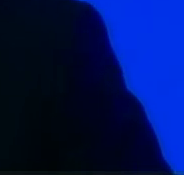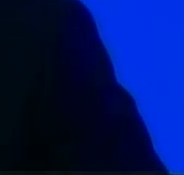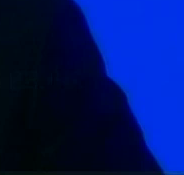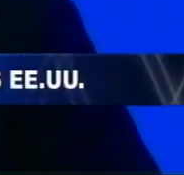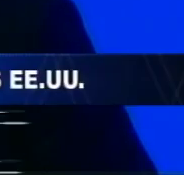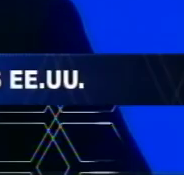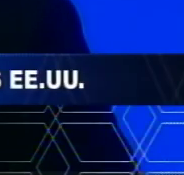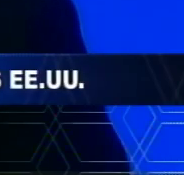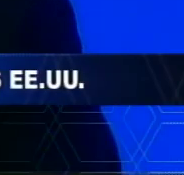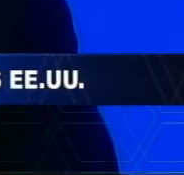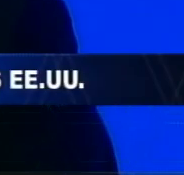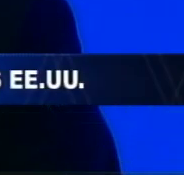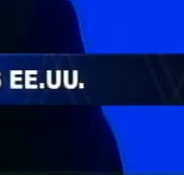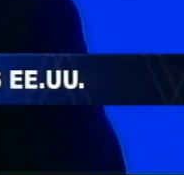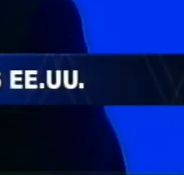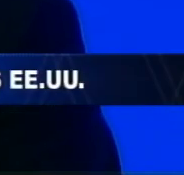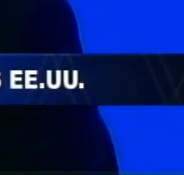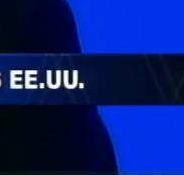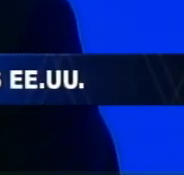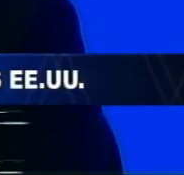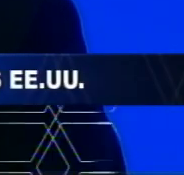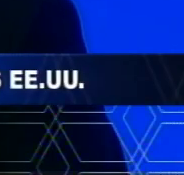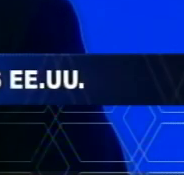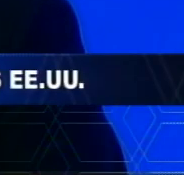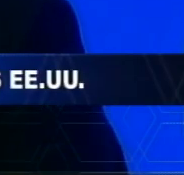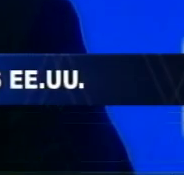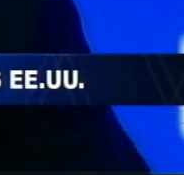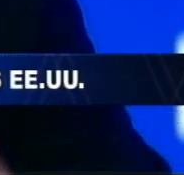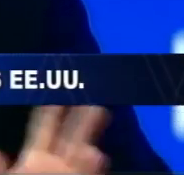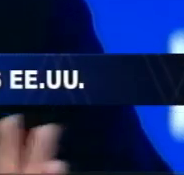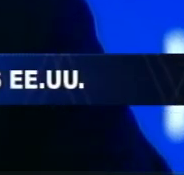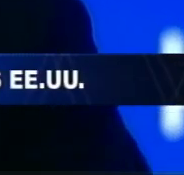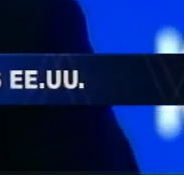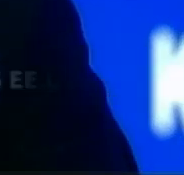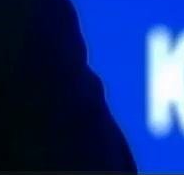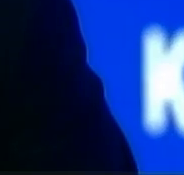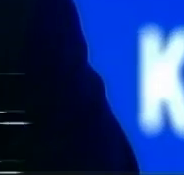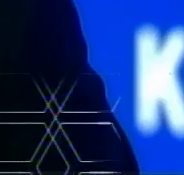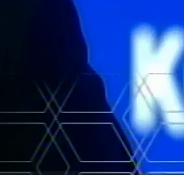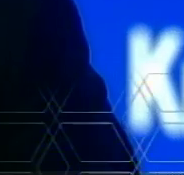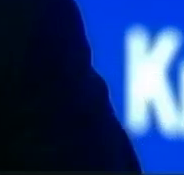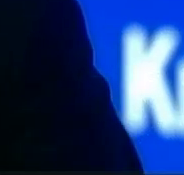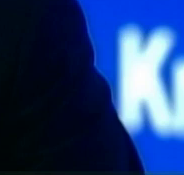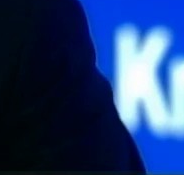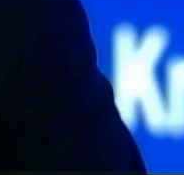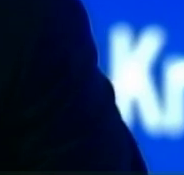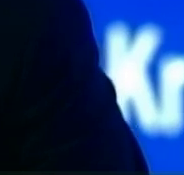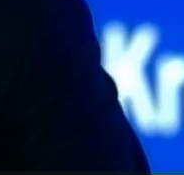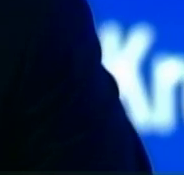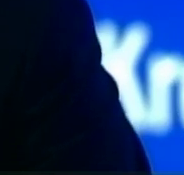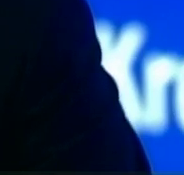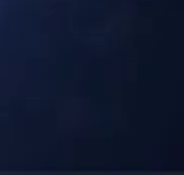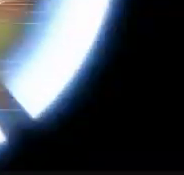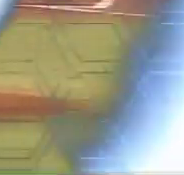Confirmado. Rusia no expulsará a ningún diplomático estadounidense tras medidas impuestas por Washington.